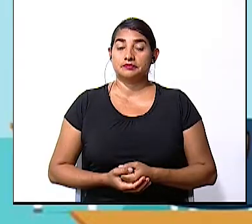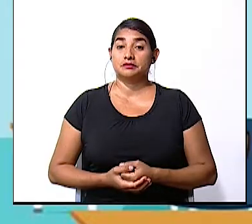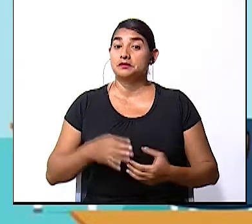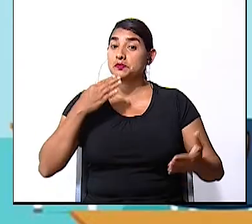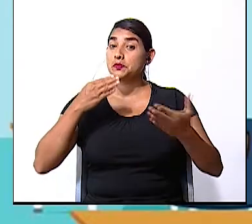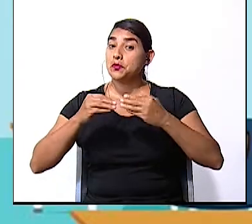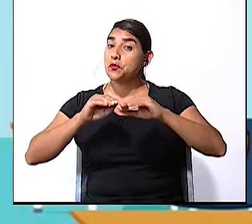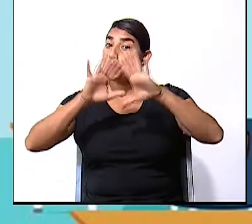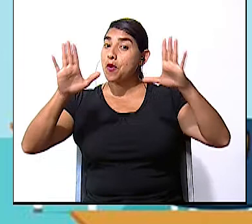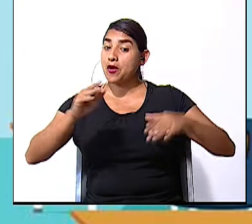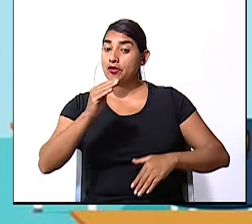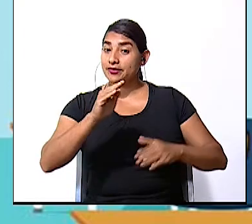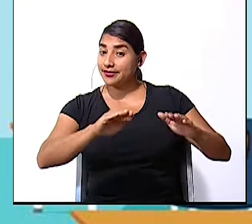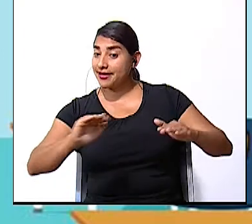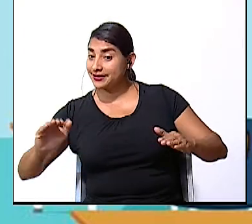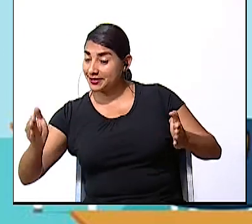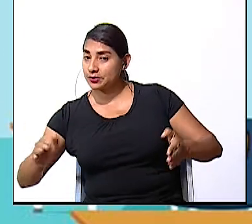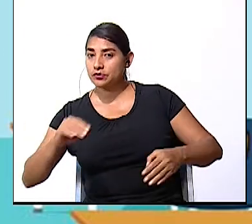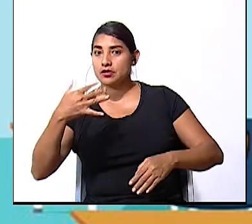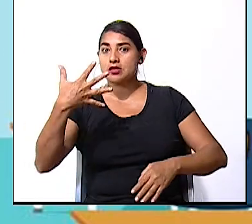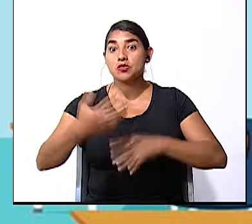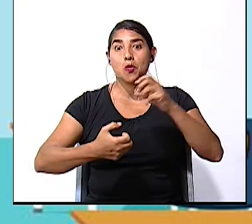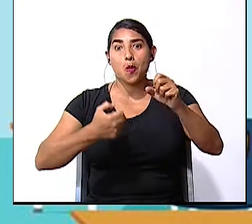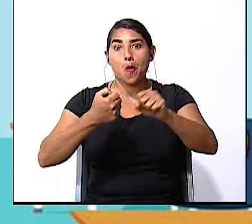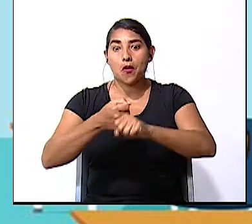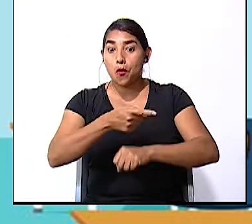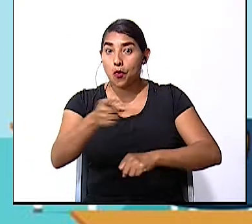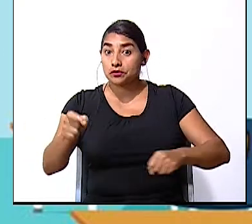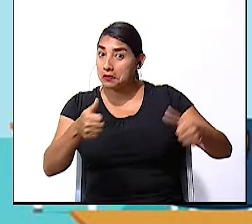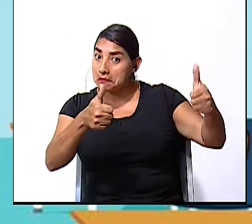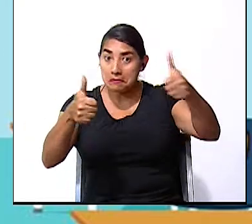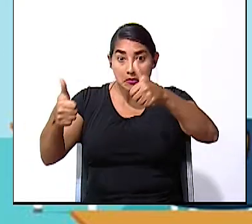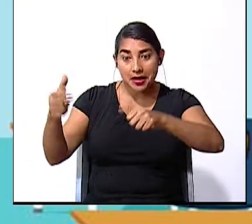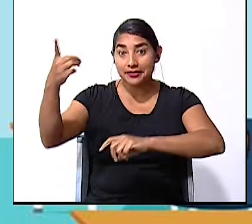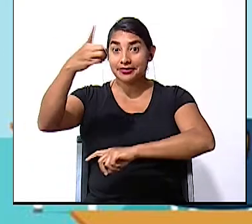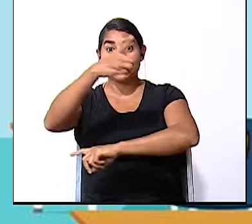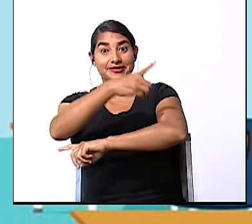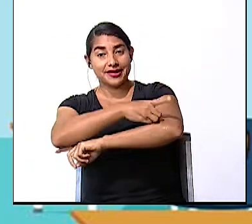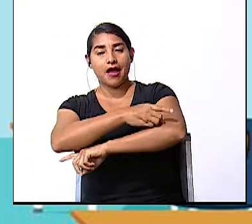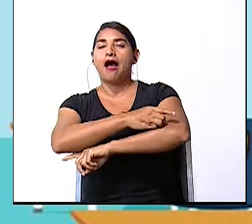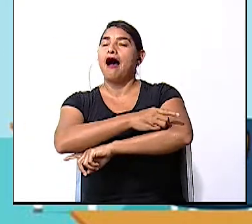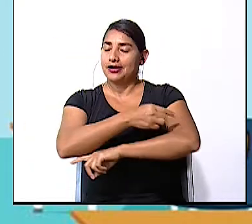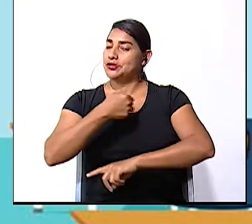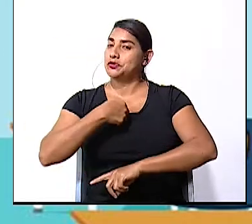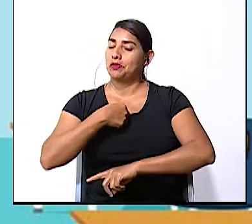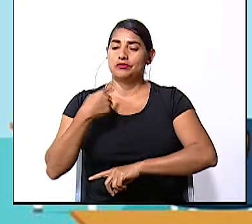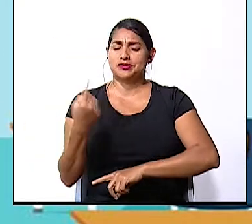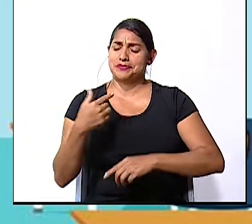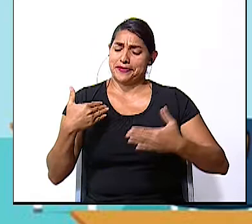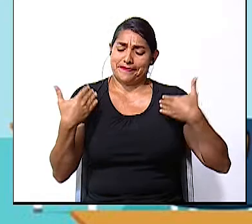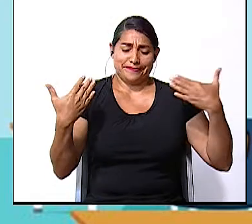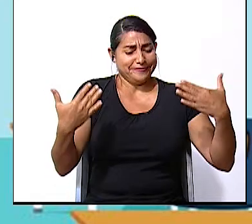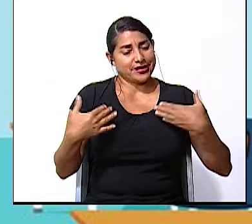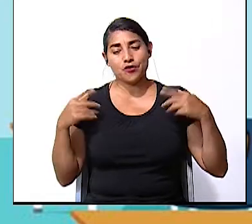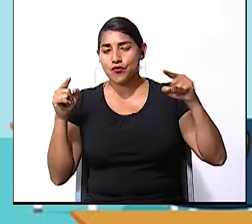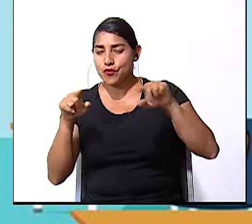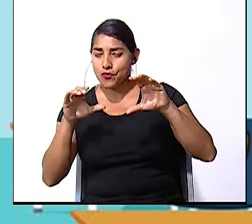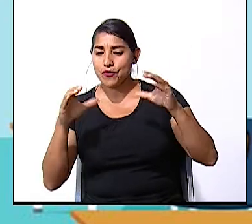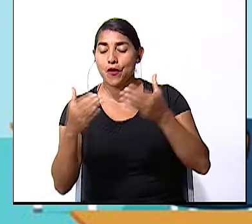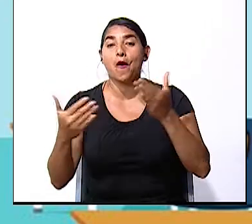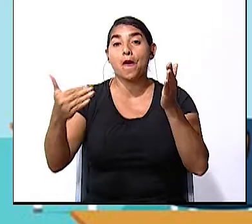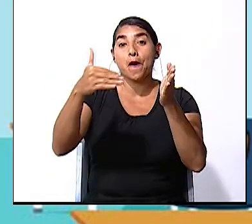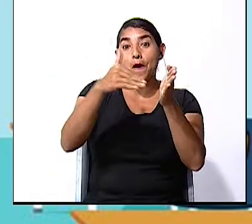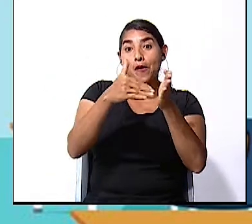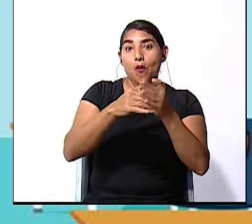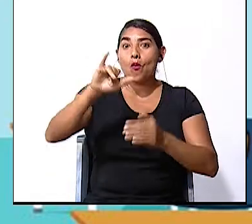Buenos días, chicos y chicas de quinto grado. ¿Cómo están ustedes el día de hoy? Yo, como siempre, muy contenta de estar aquí con